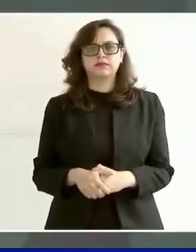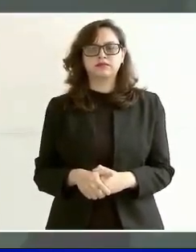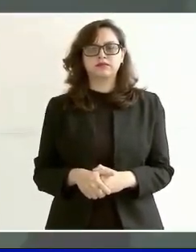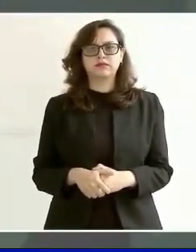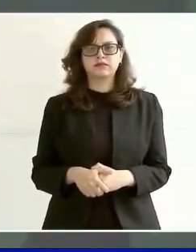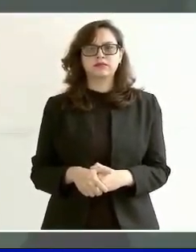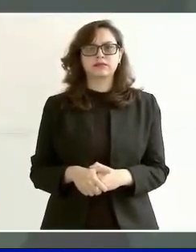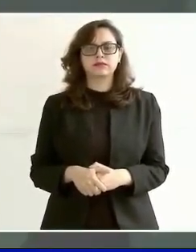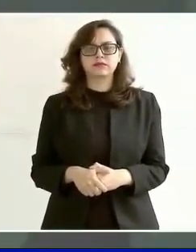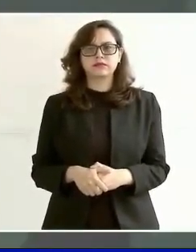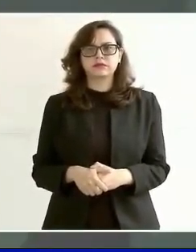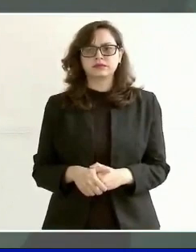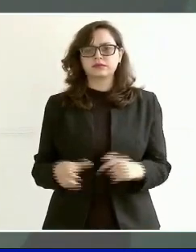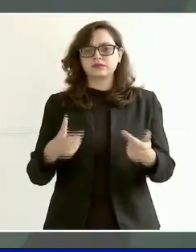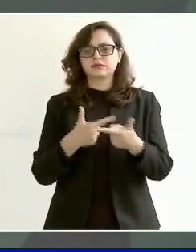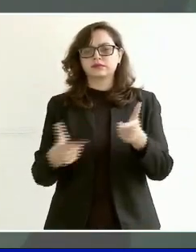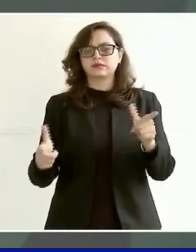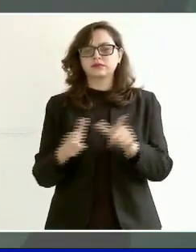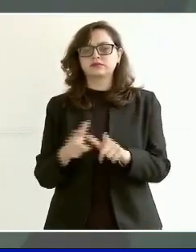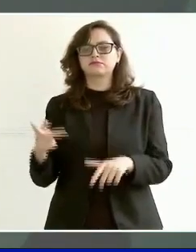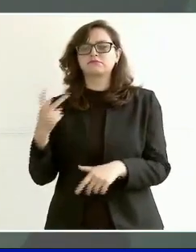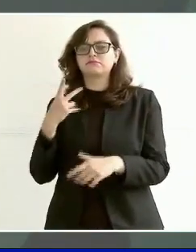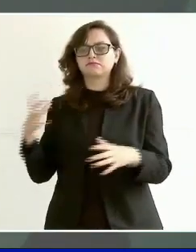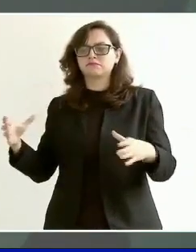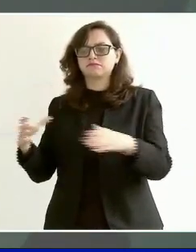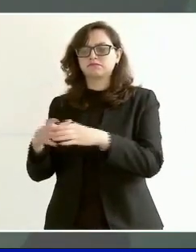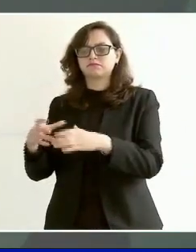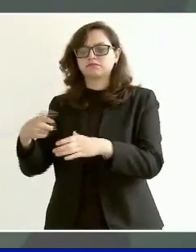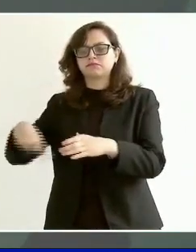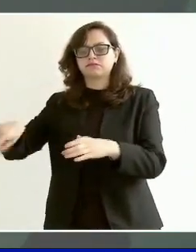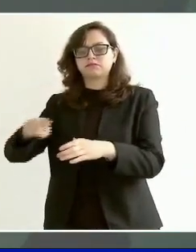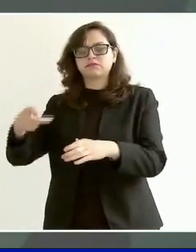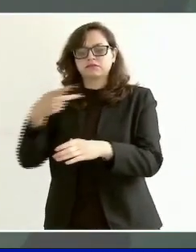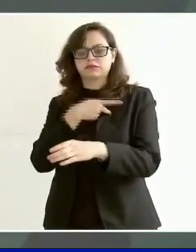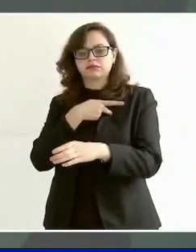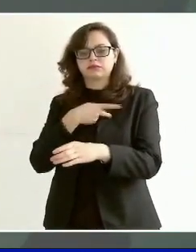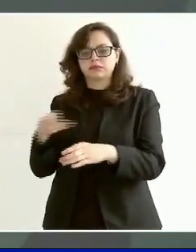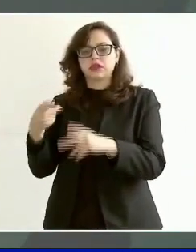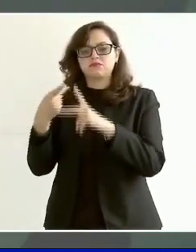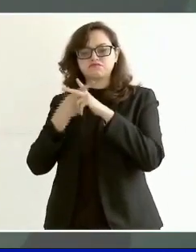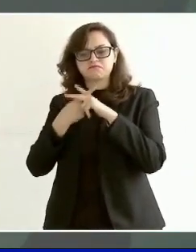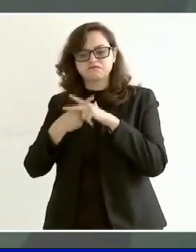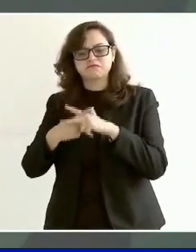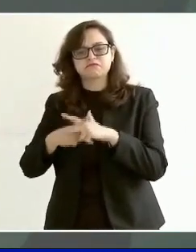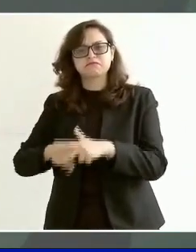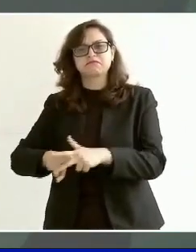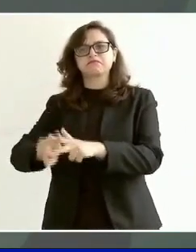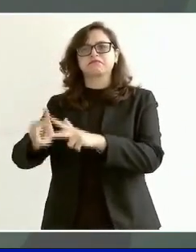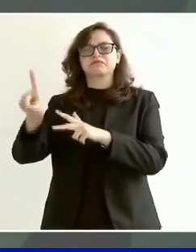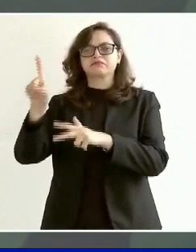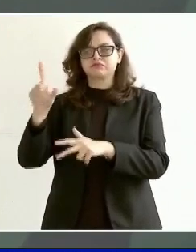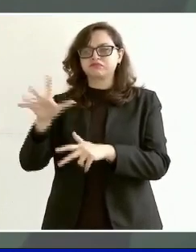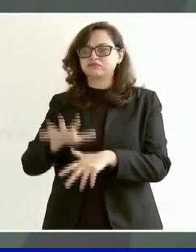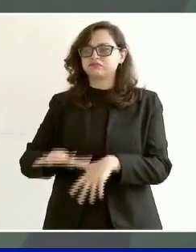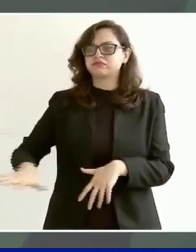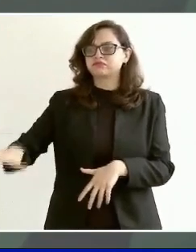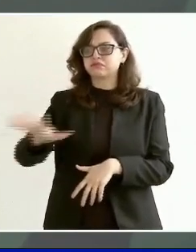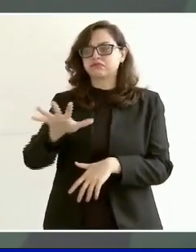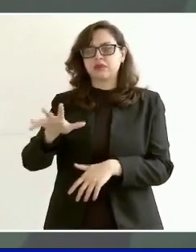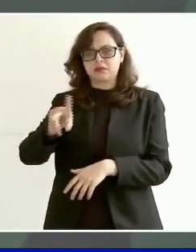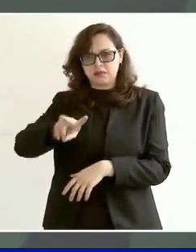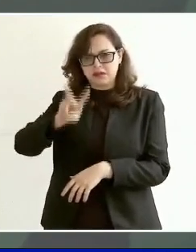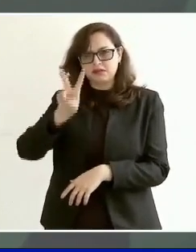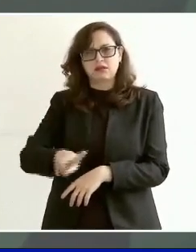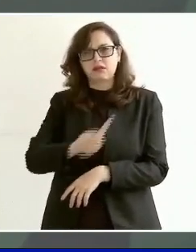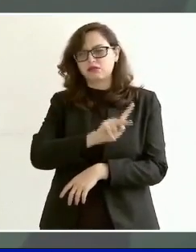El Partido de los Pobres, organismo que nació desde las entrañas más profundas del pueblo mexicano,